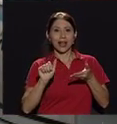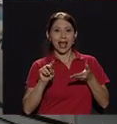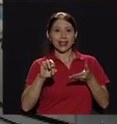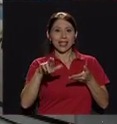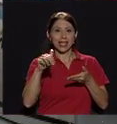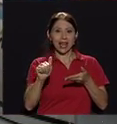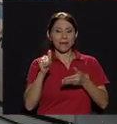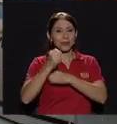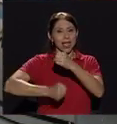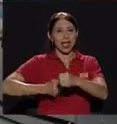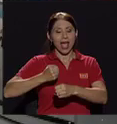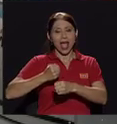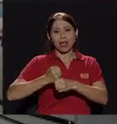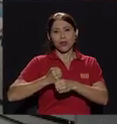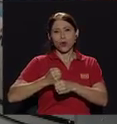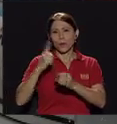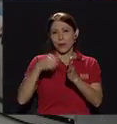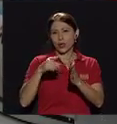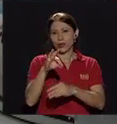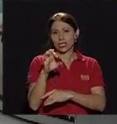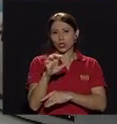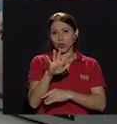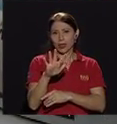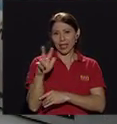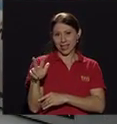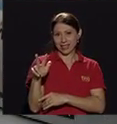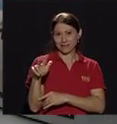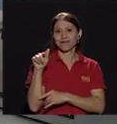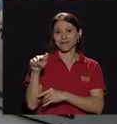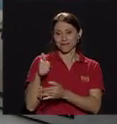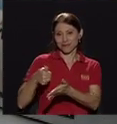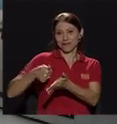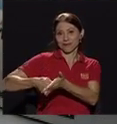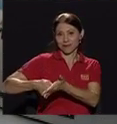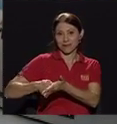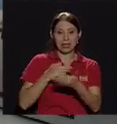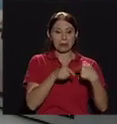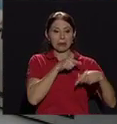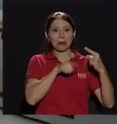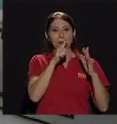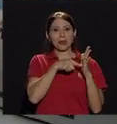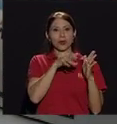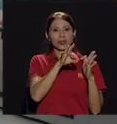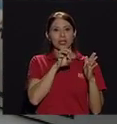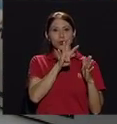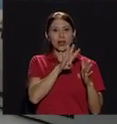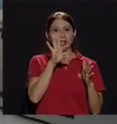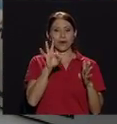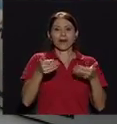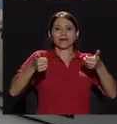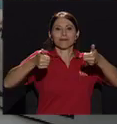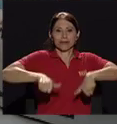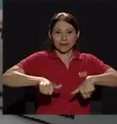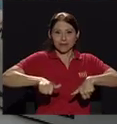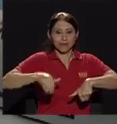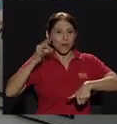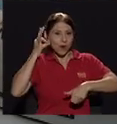en 1953, después de que en 1949 se aprobara el voto femenino en Costa